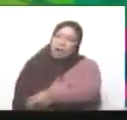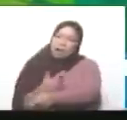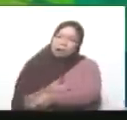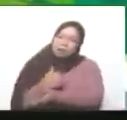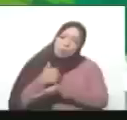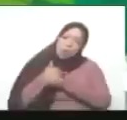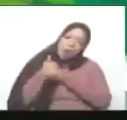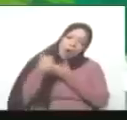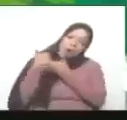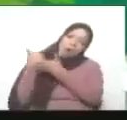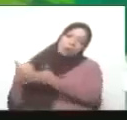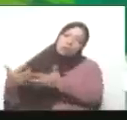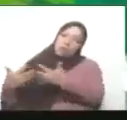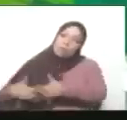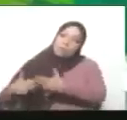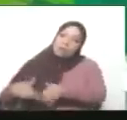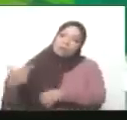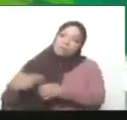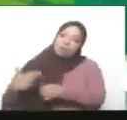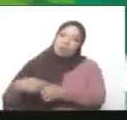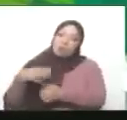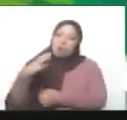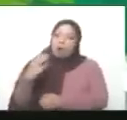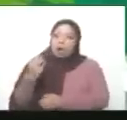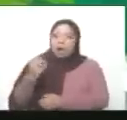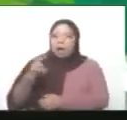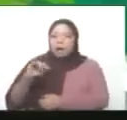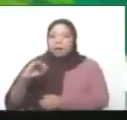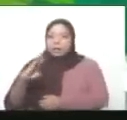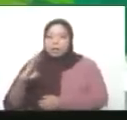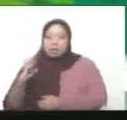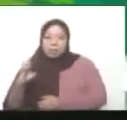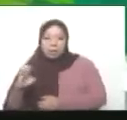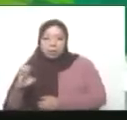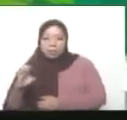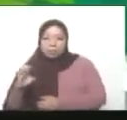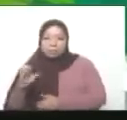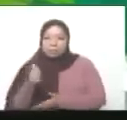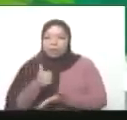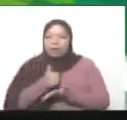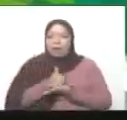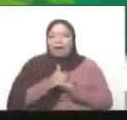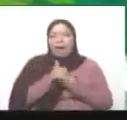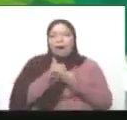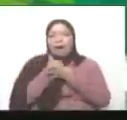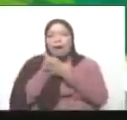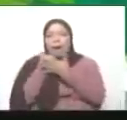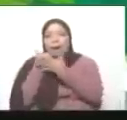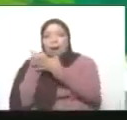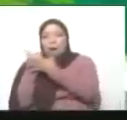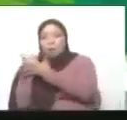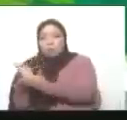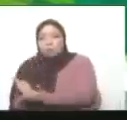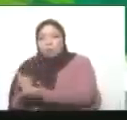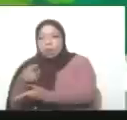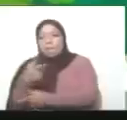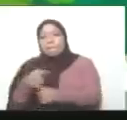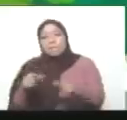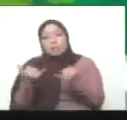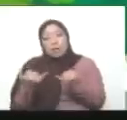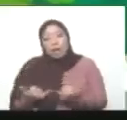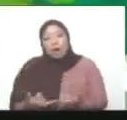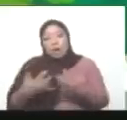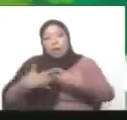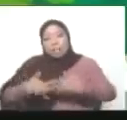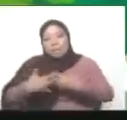ayudado en petrocaribe bastante en su momento antes de que petrocaribe fuera destruida por las sanciones criminales